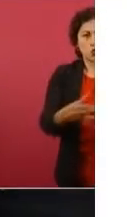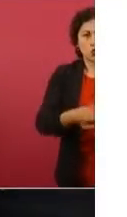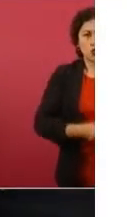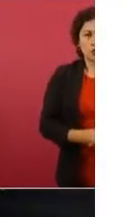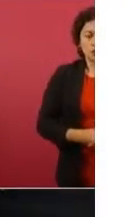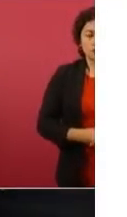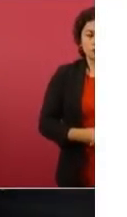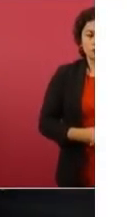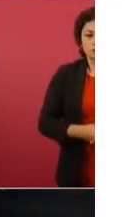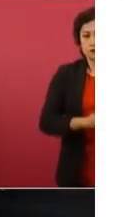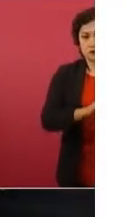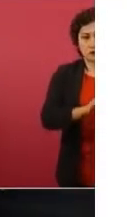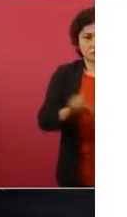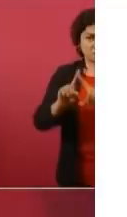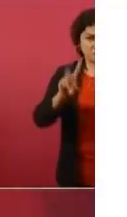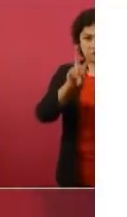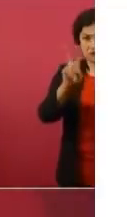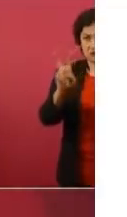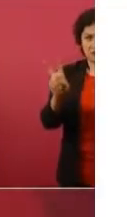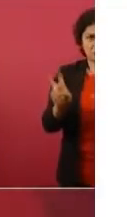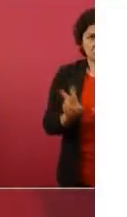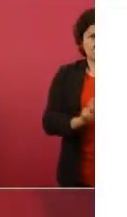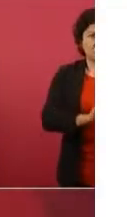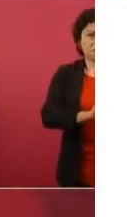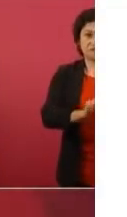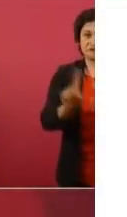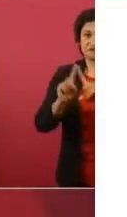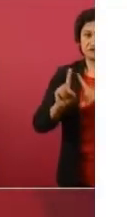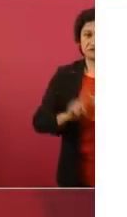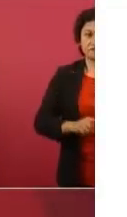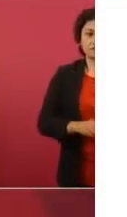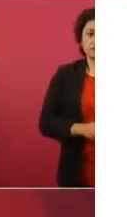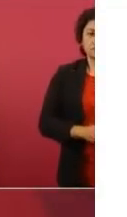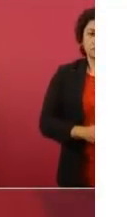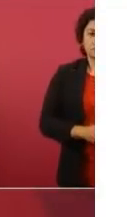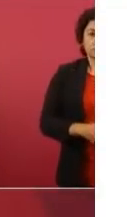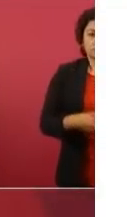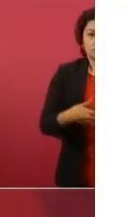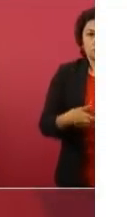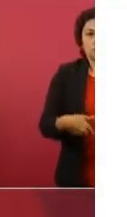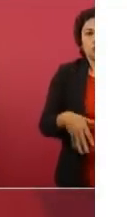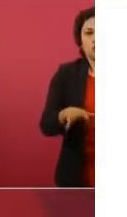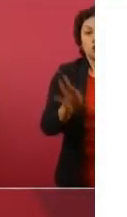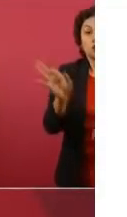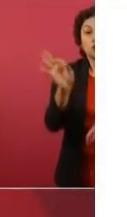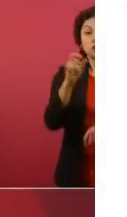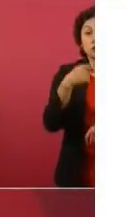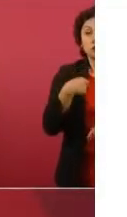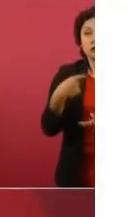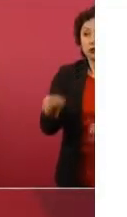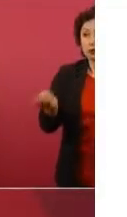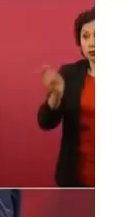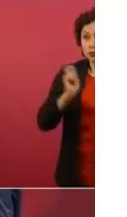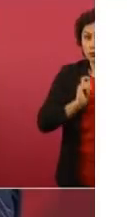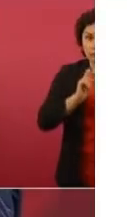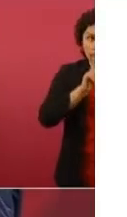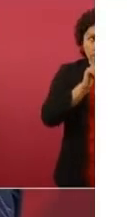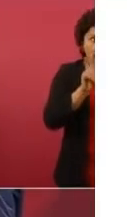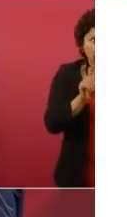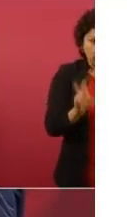de todo tipo aquí me pasaría todo un día hablándoles